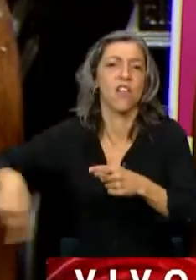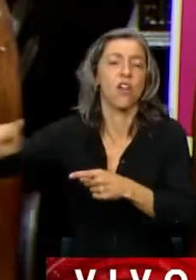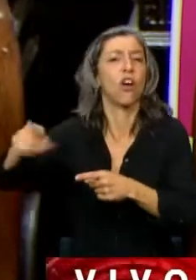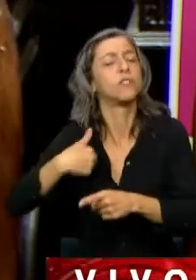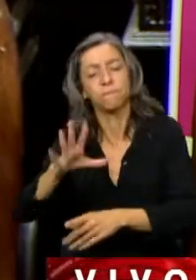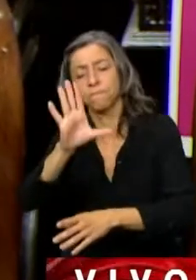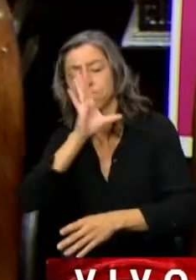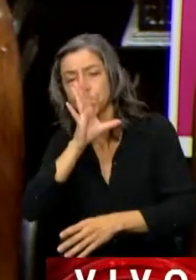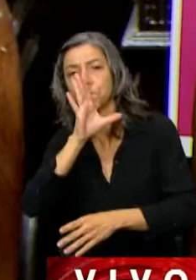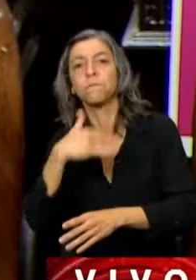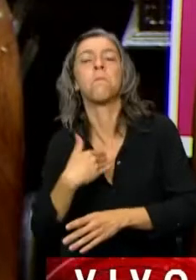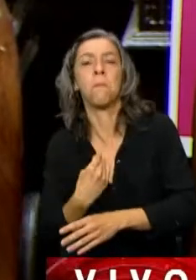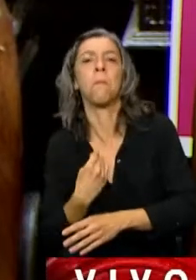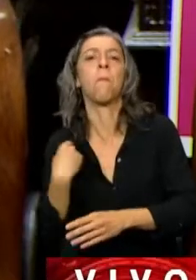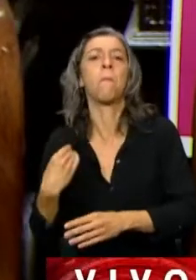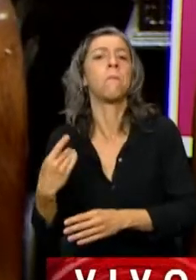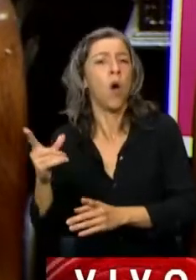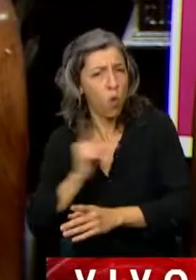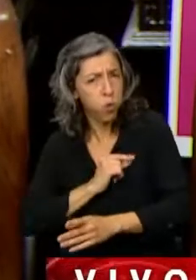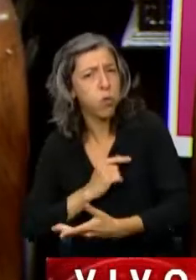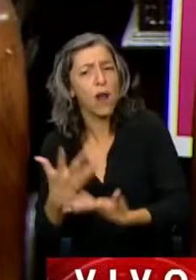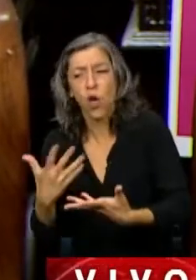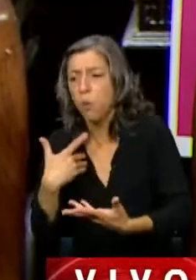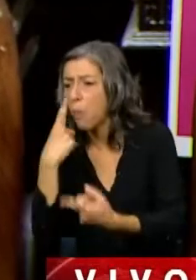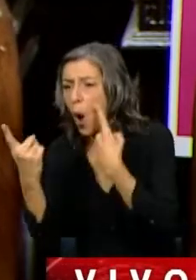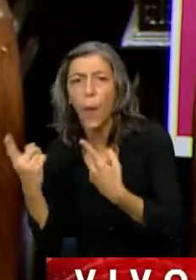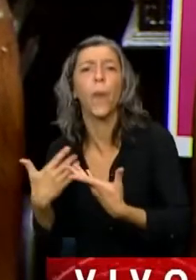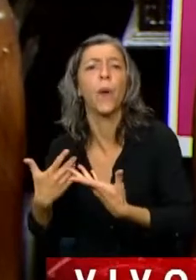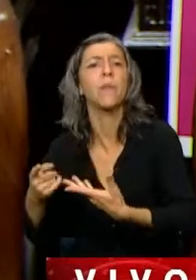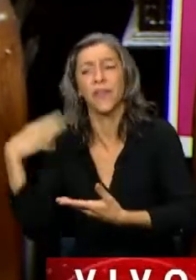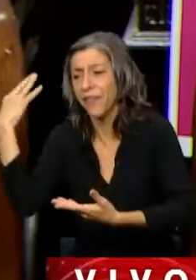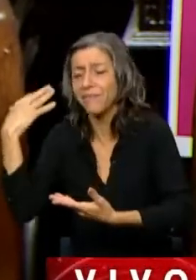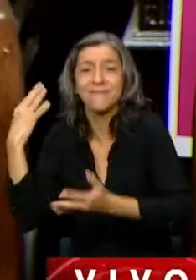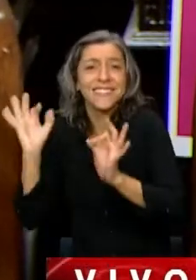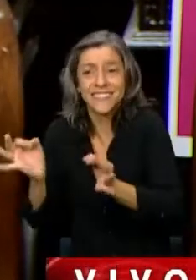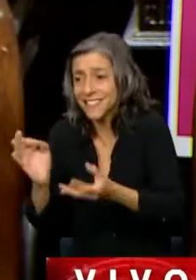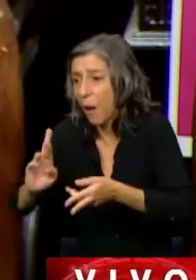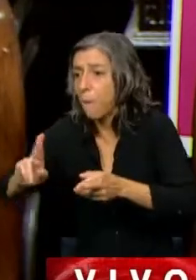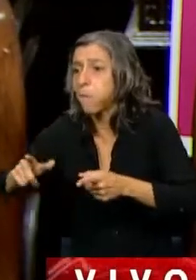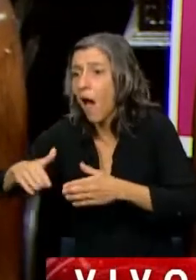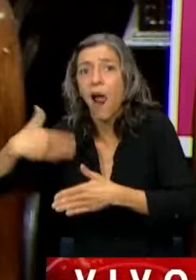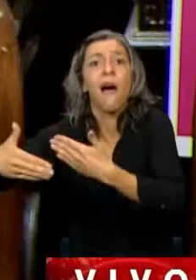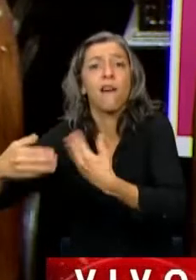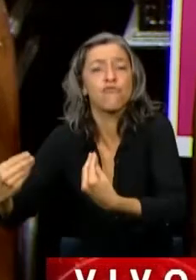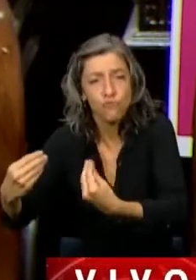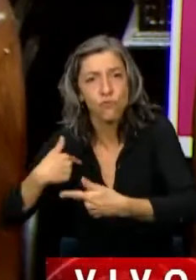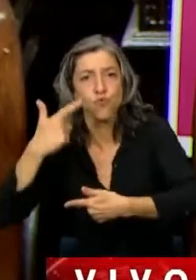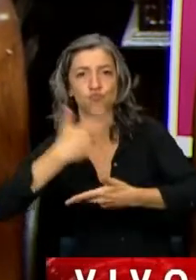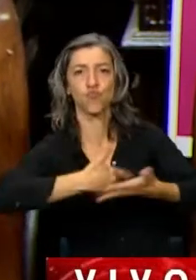de quienes les duele ver que se visibilicen esos problemas o que ven sus